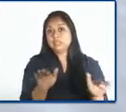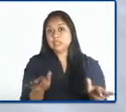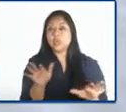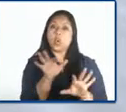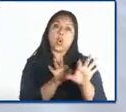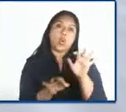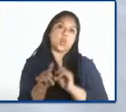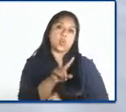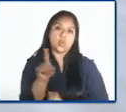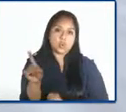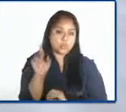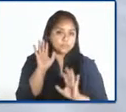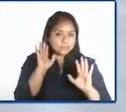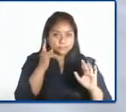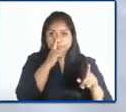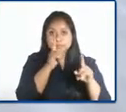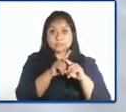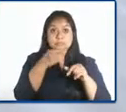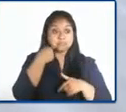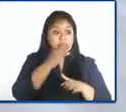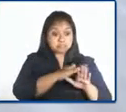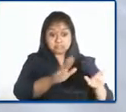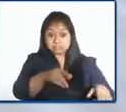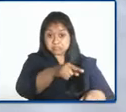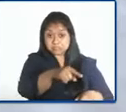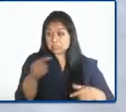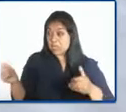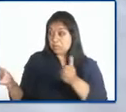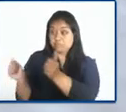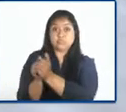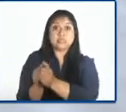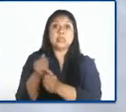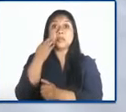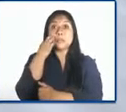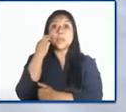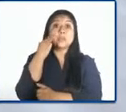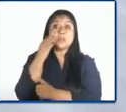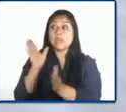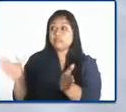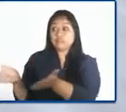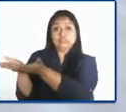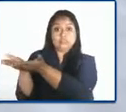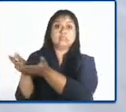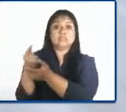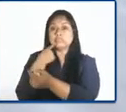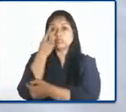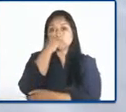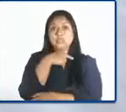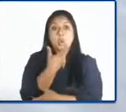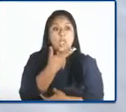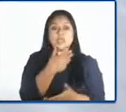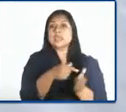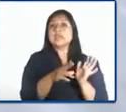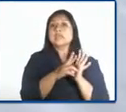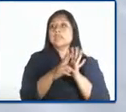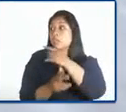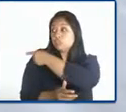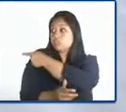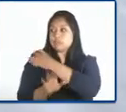no, ya que toda vez los niños tengan a sus progenitores y no carezcan de una representación legal, son ellos los que